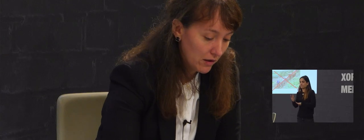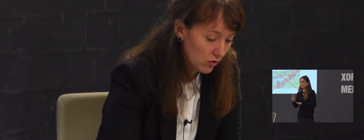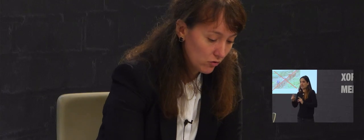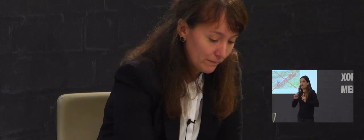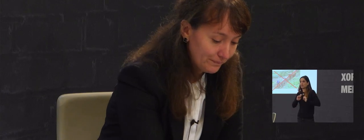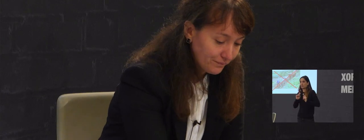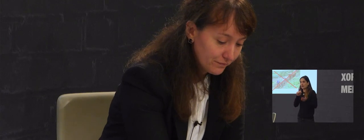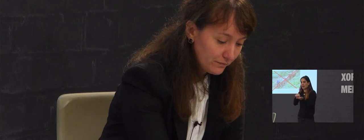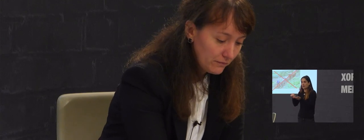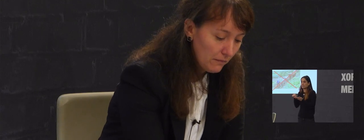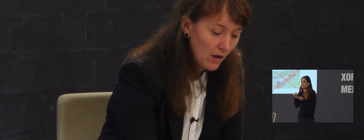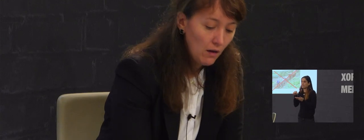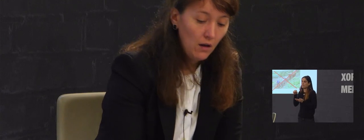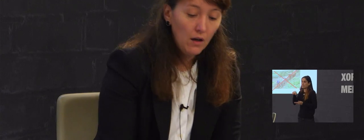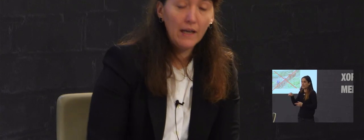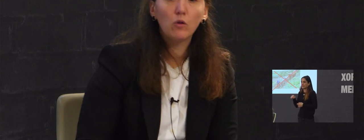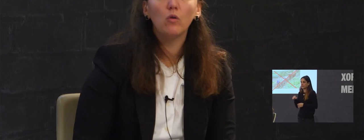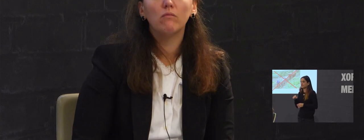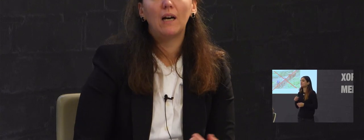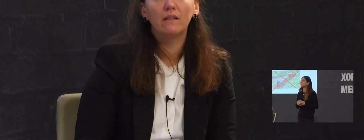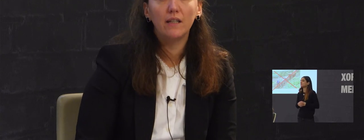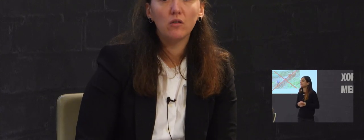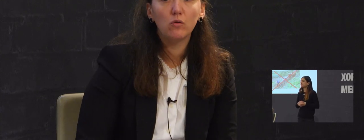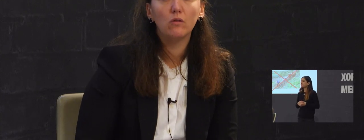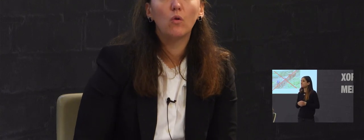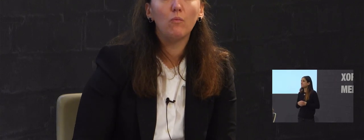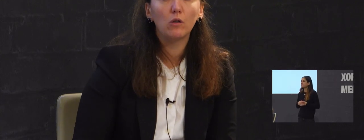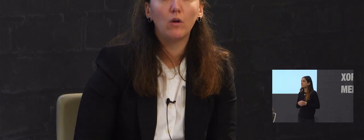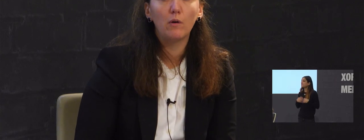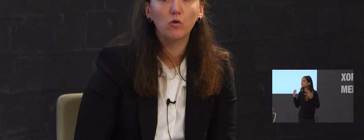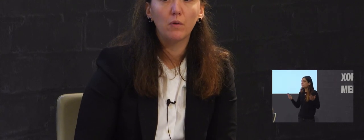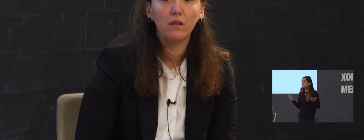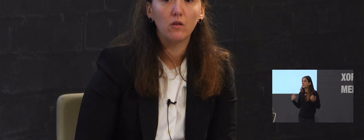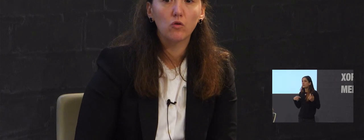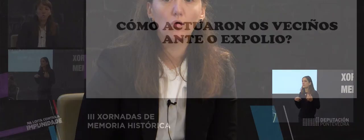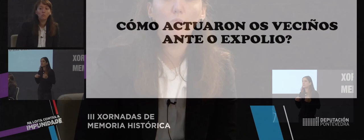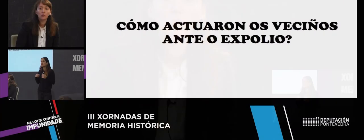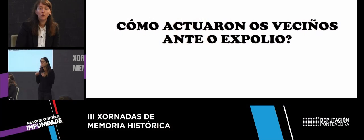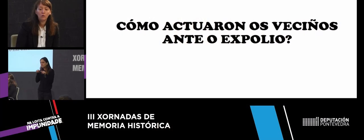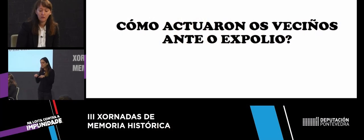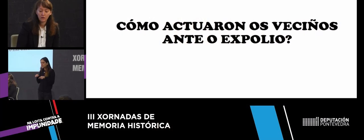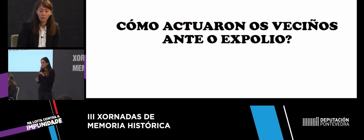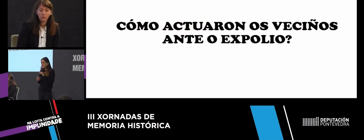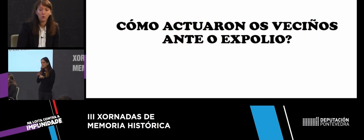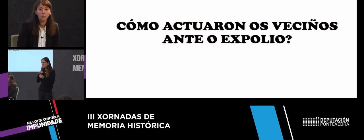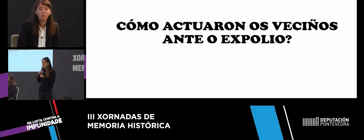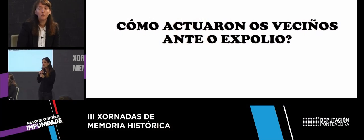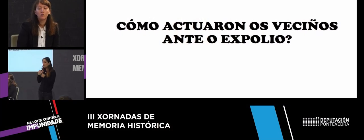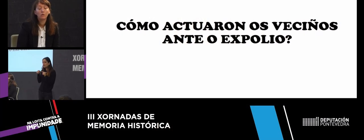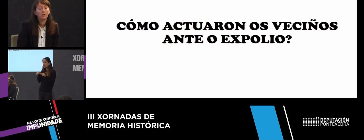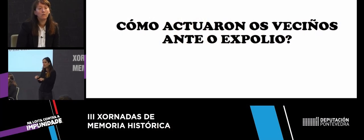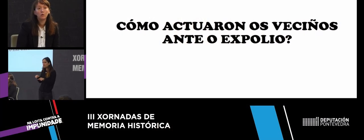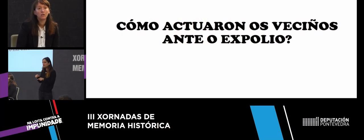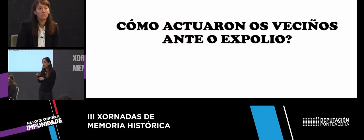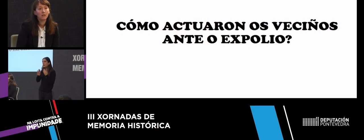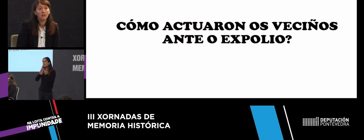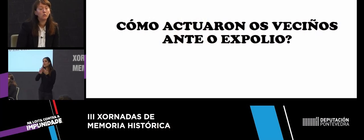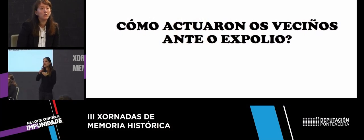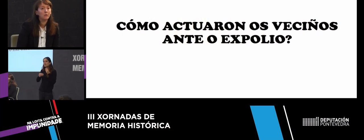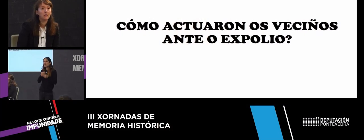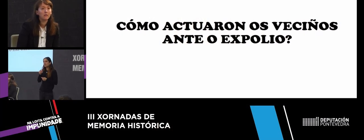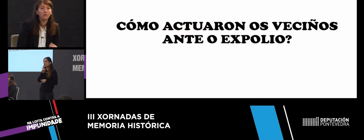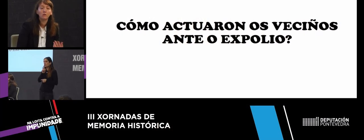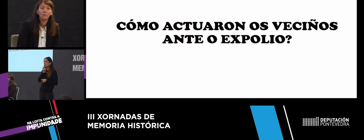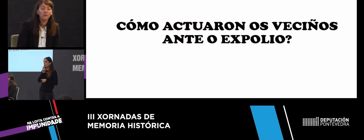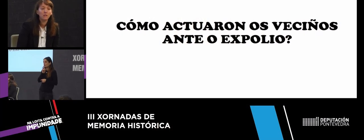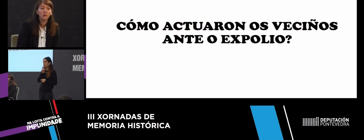dos veciños. Entón, ante isto, como actuaban os veciños? Como actuaron ante este espolio? Pois fixeron de moitas maneiras,